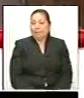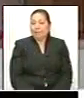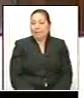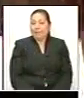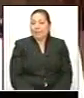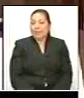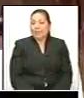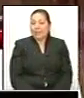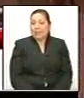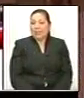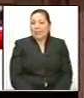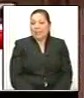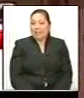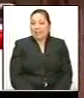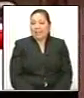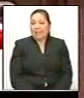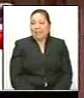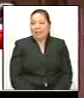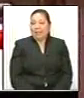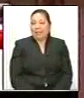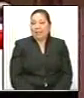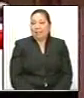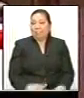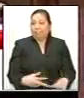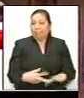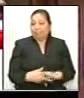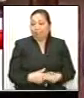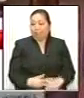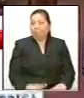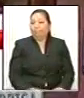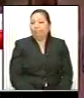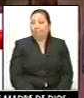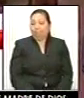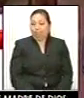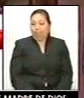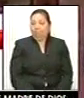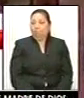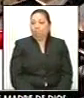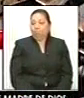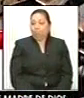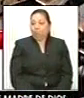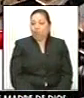Congresista Becerril, la congresista Alcorta, una interrupción.